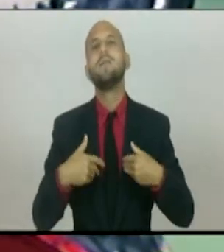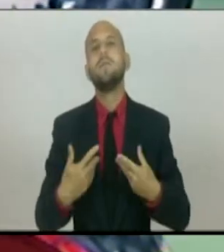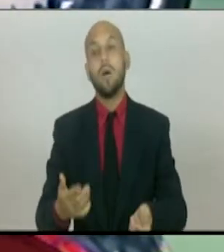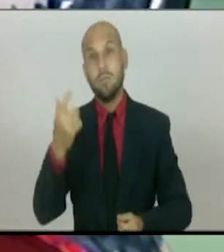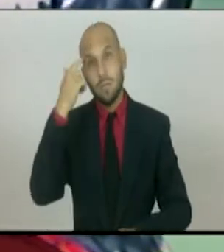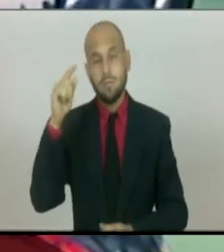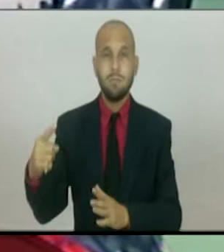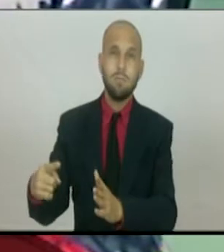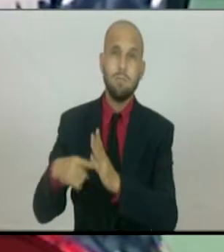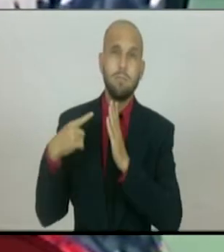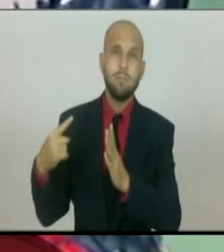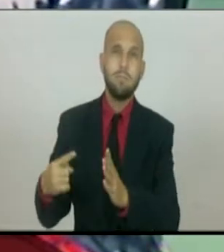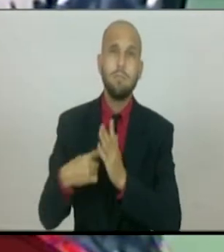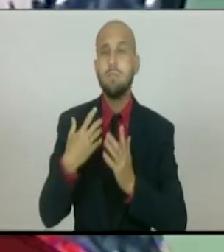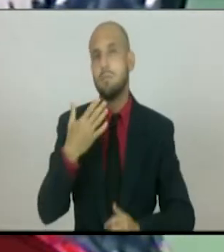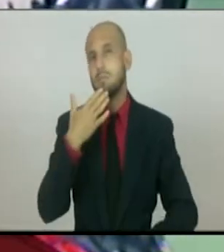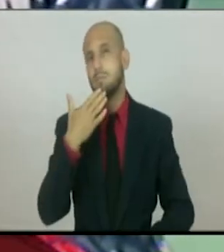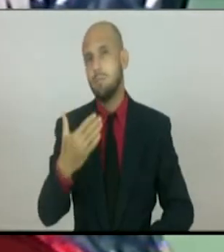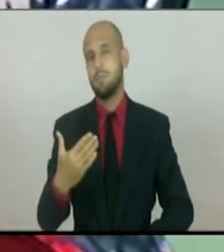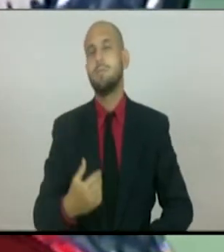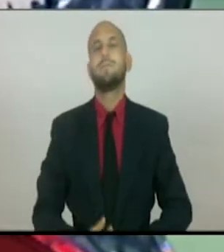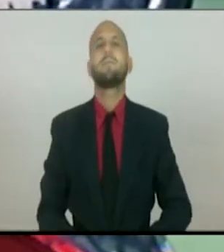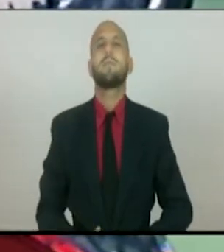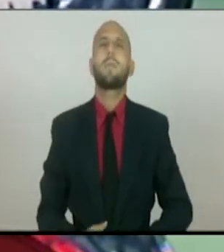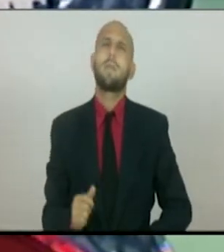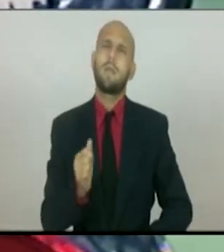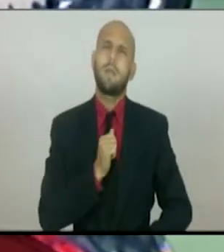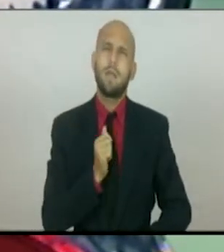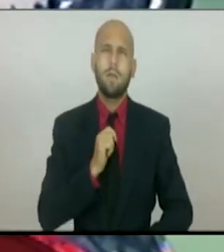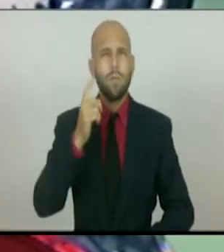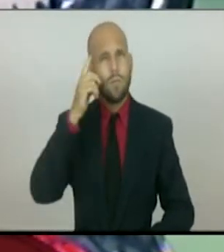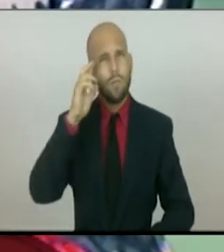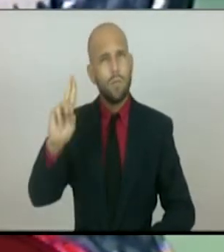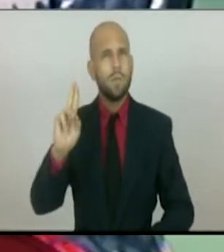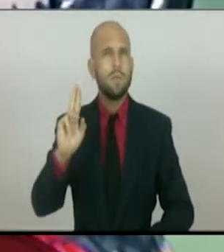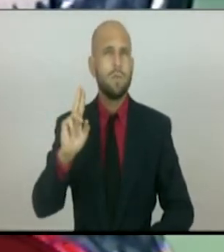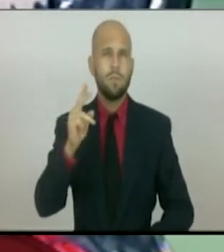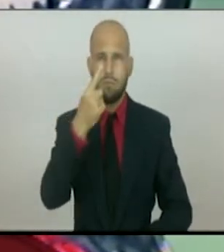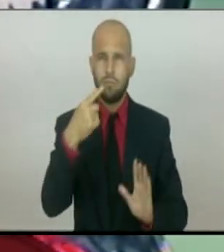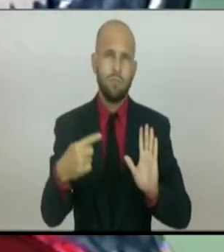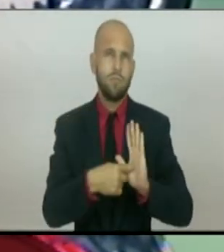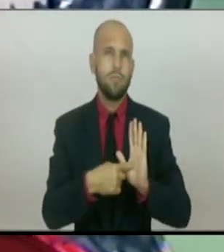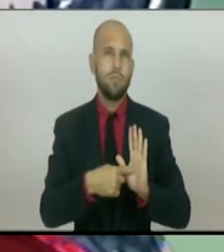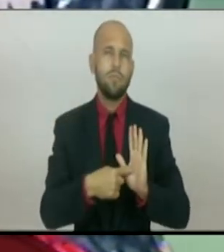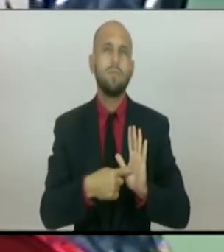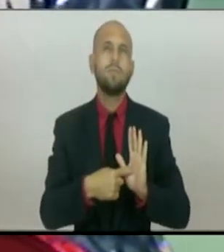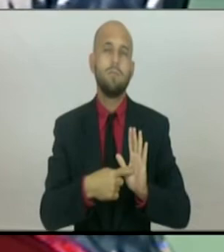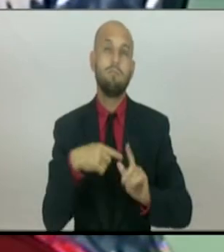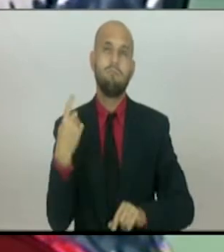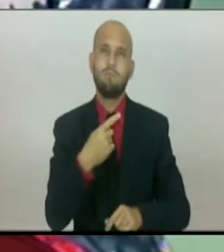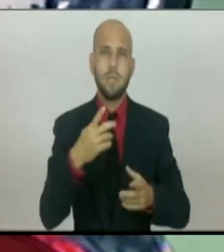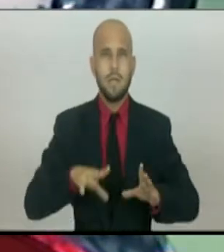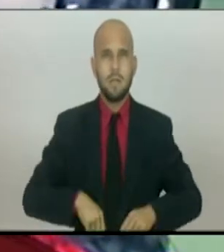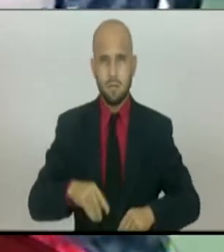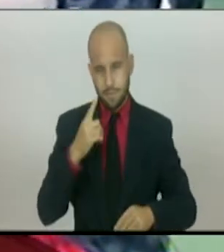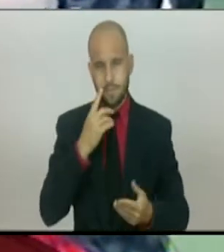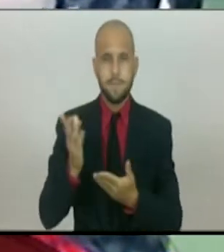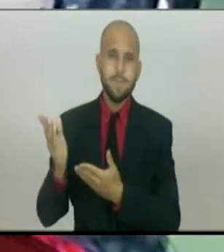los consejos ofrecidos durante todo este periodo, queremos recordar uno que siempre será muy bien recibido. Veamos por